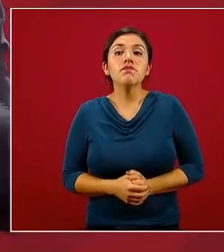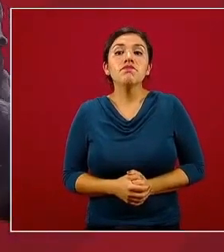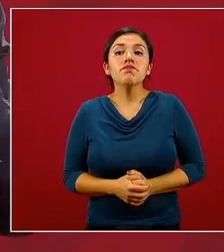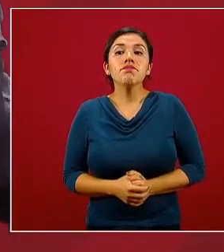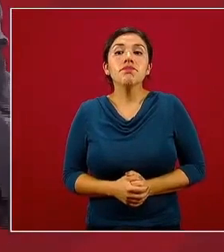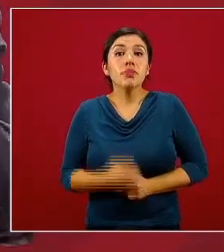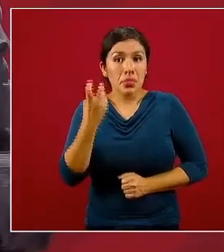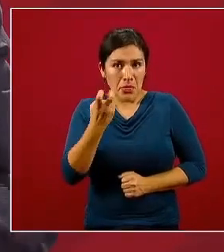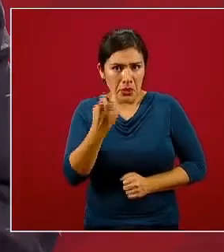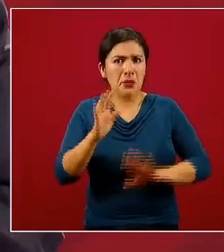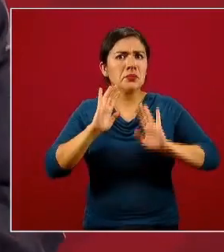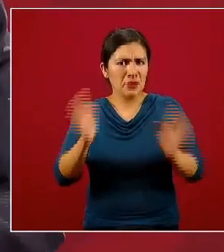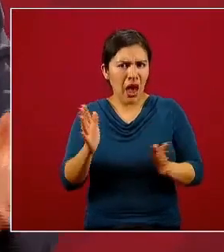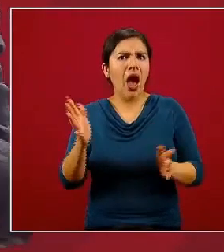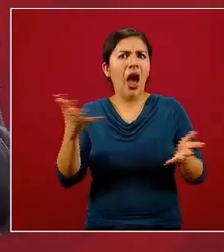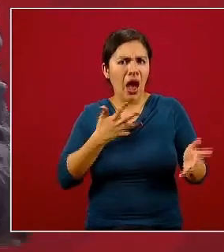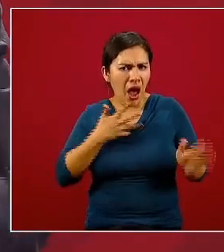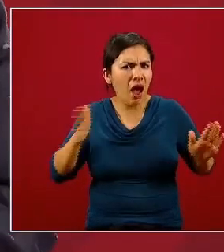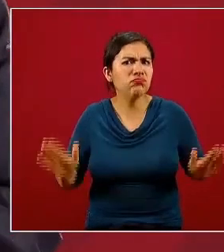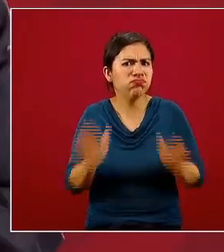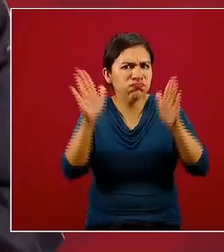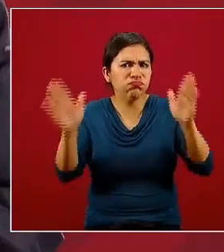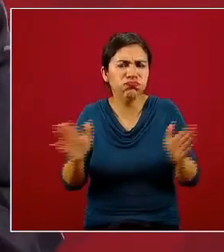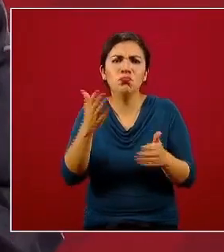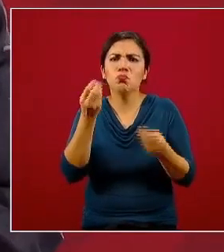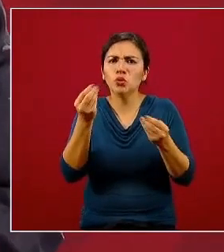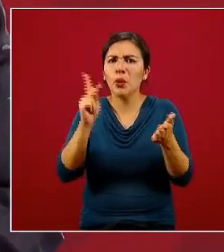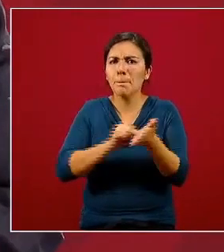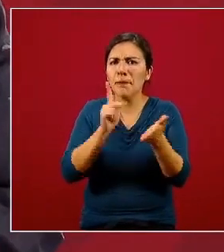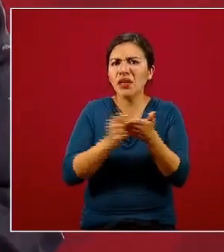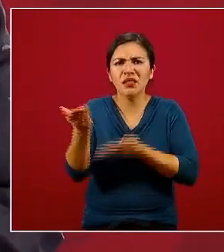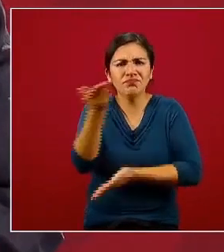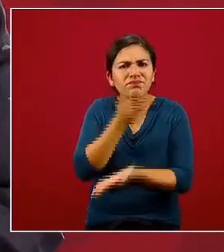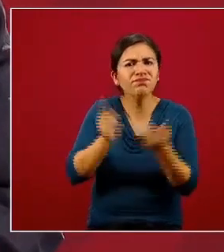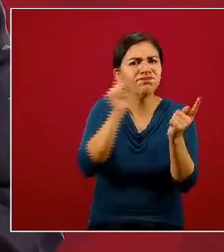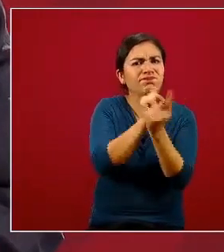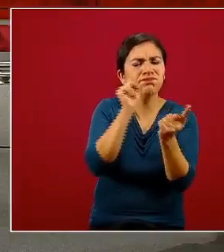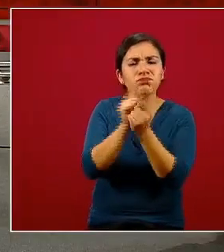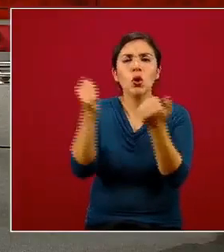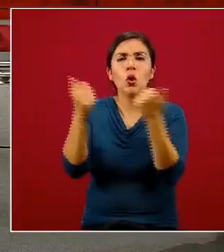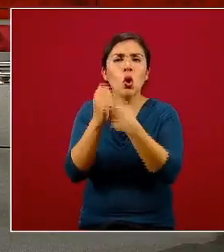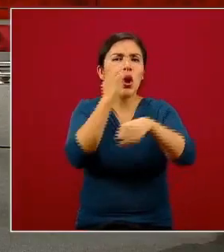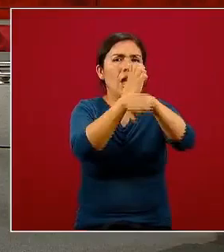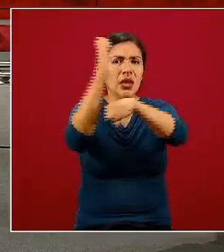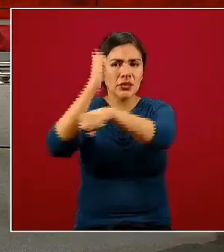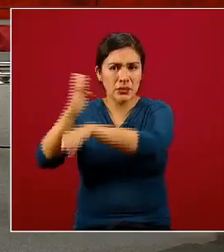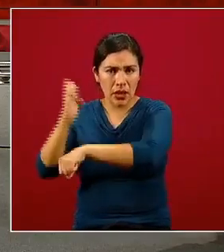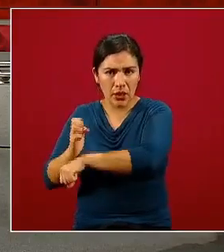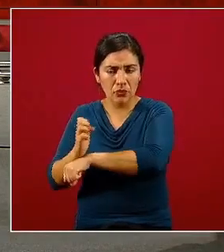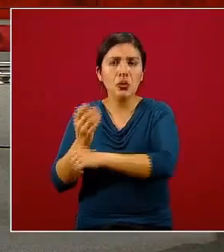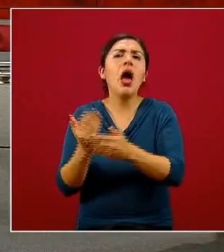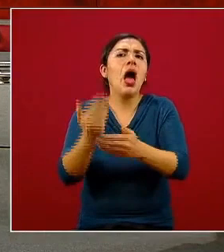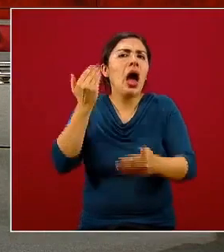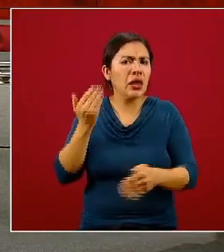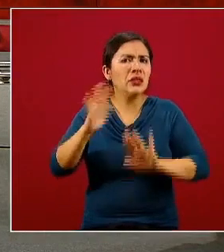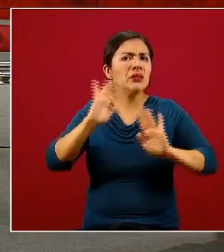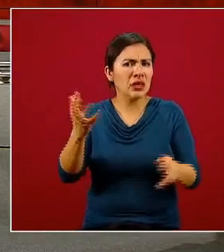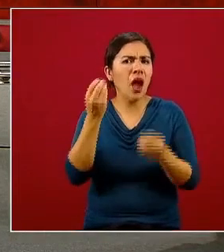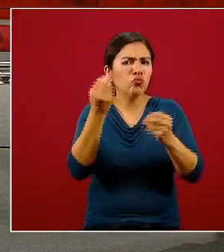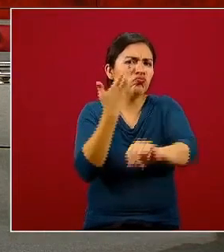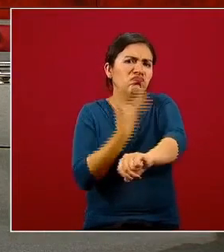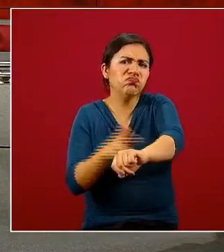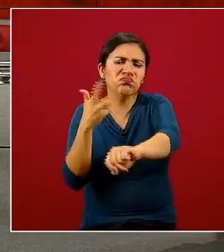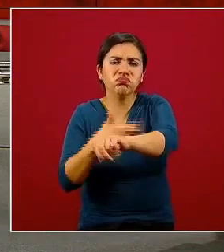Esto ya lo hemos estado impulsando, ya ha habido varias conversaciones con las entidades federativas, ya lo hacían varios de los